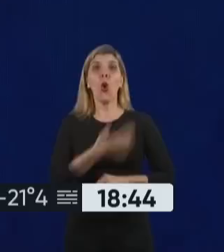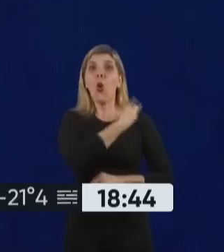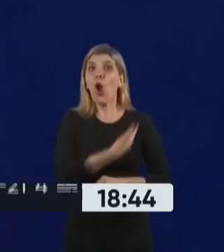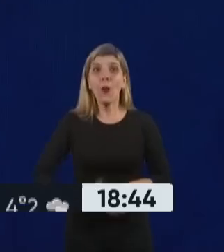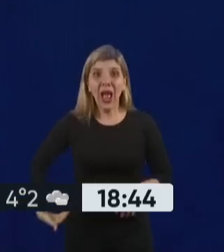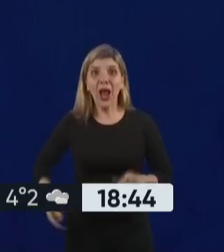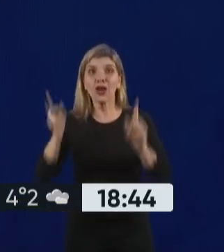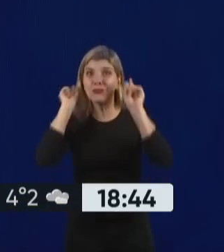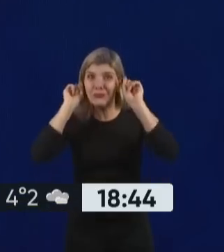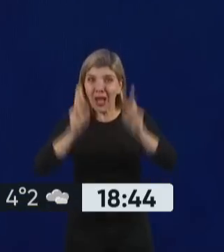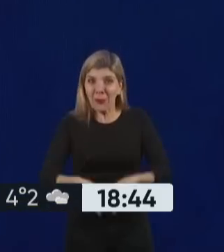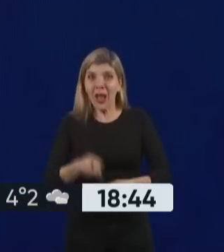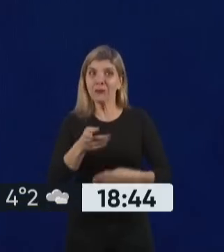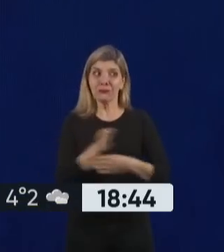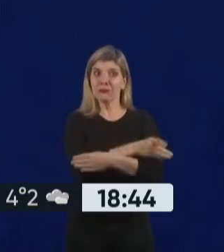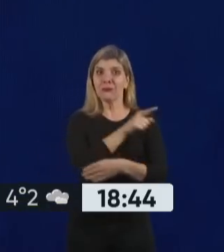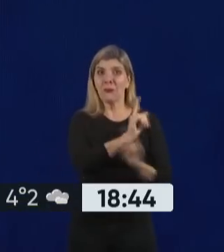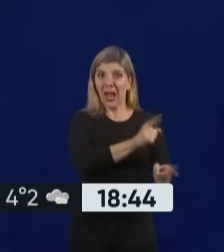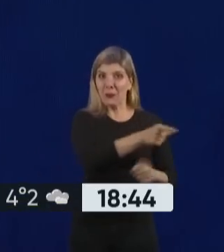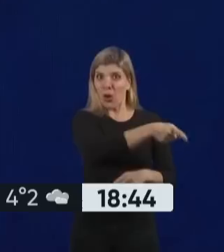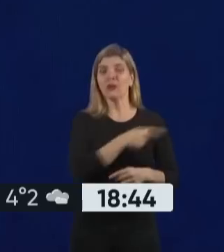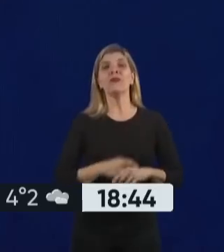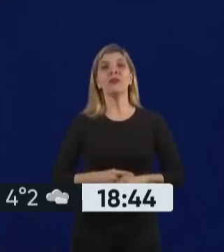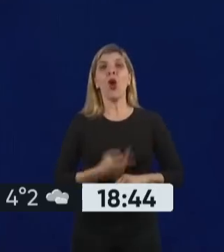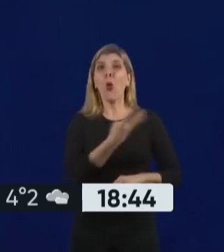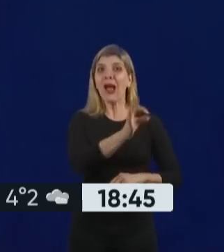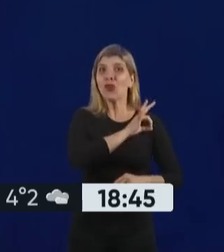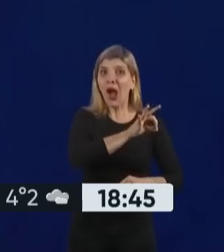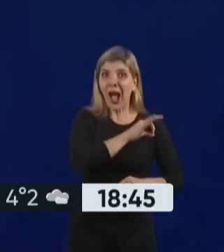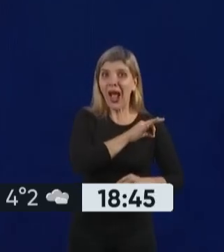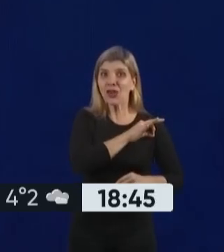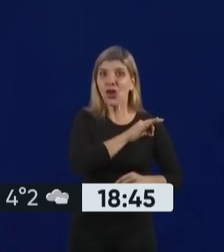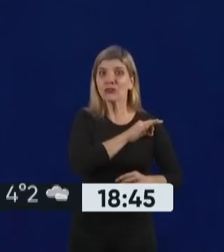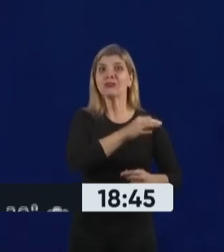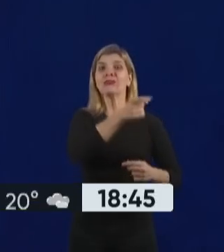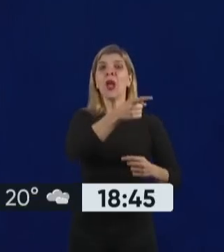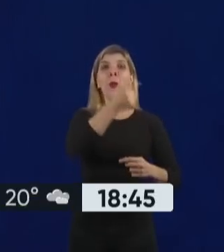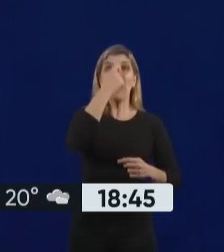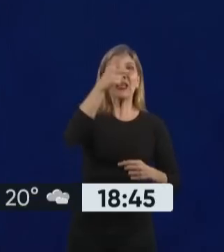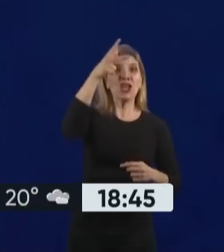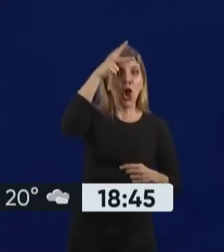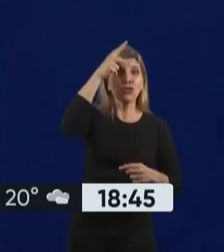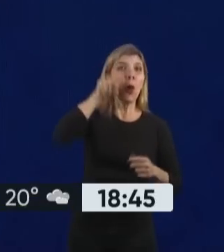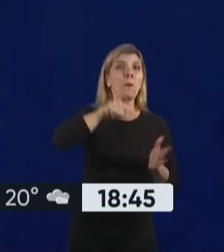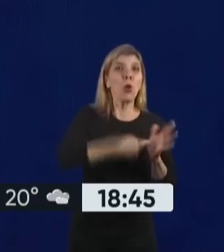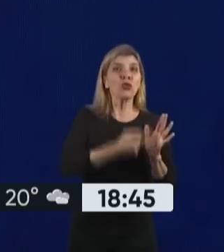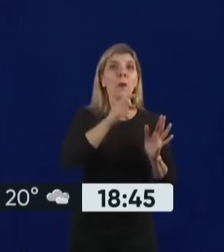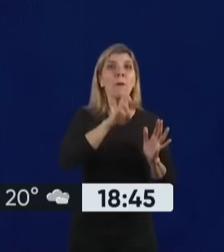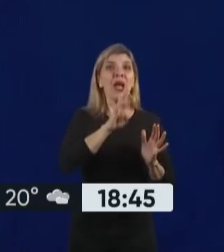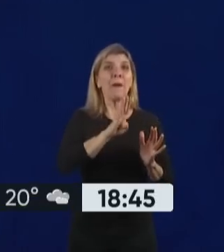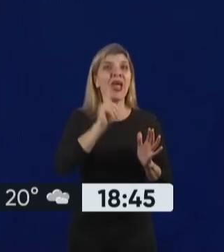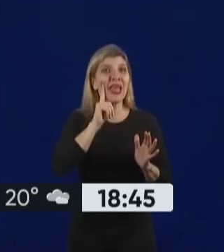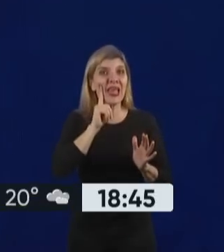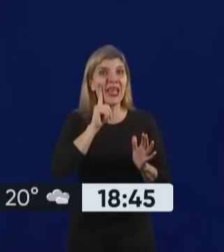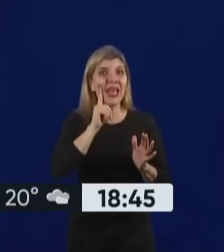que además, a lo largo de los 4 años, emitió por el equivalente de 28 puntos del PBI, pero de